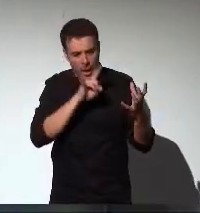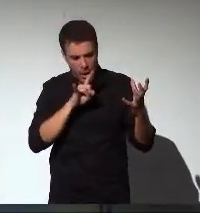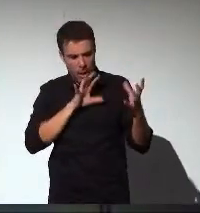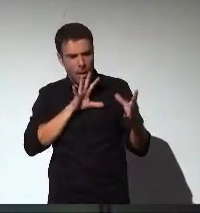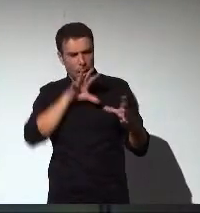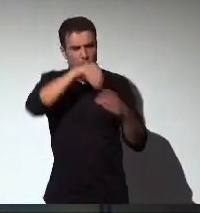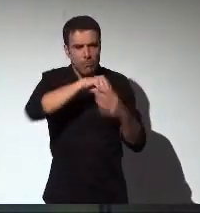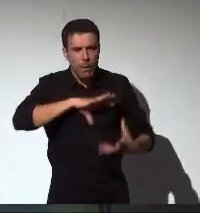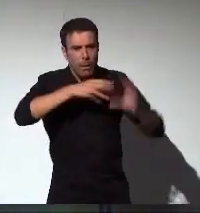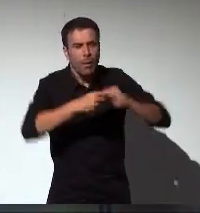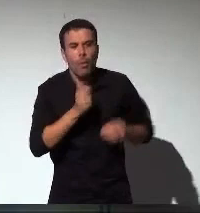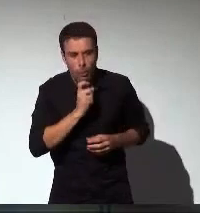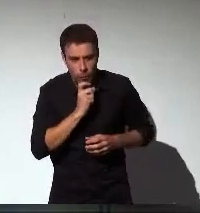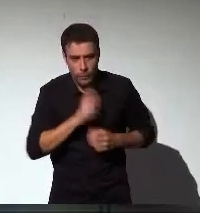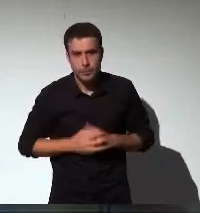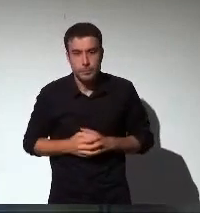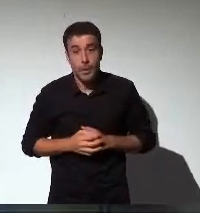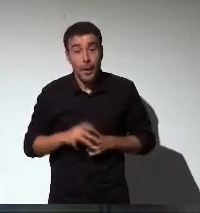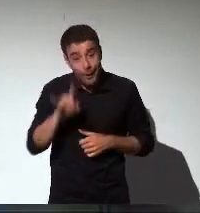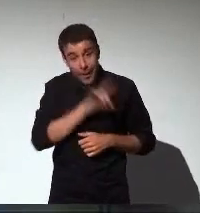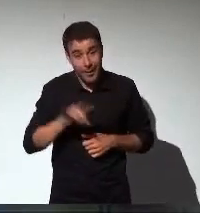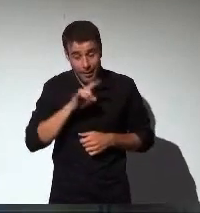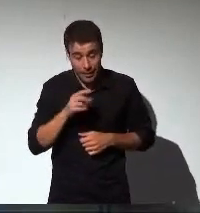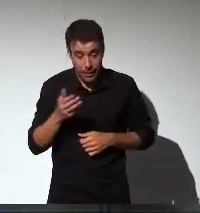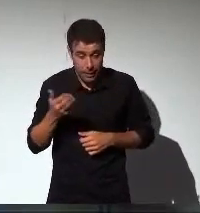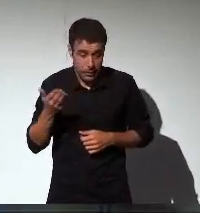Canarias, que culturalmente y políticamente